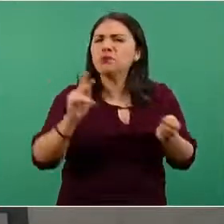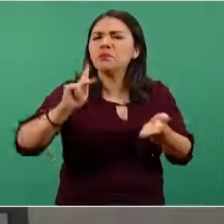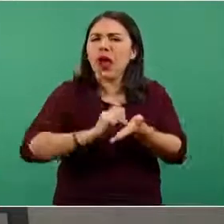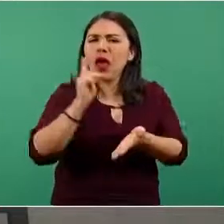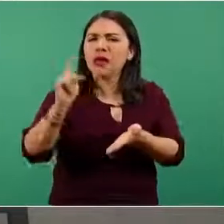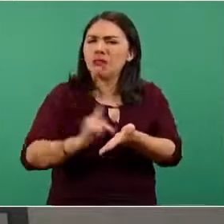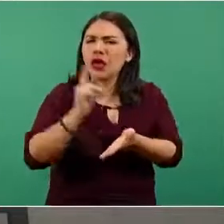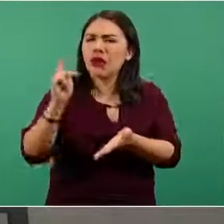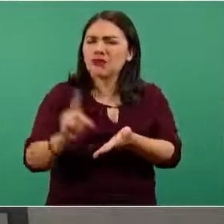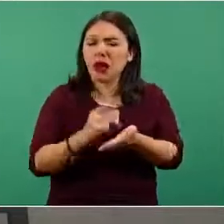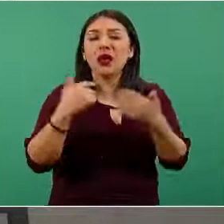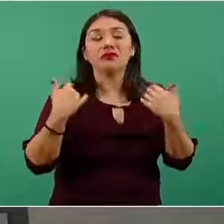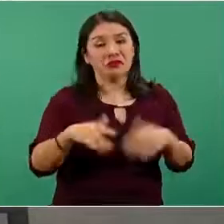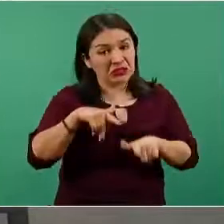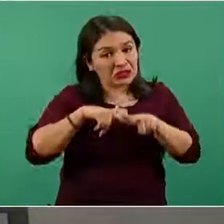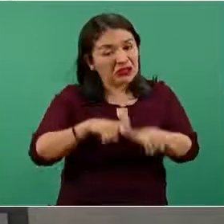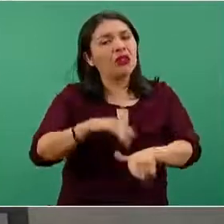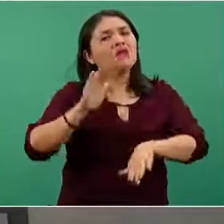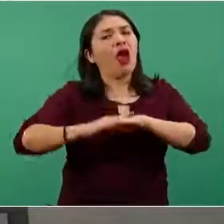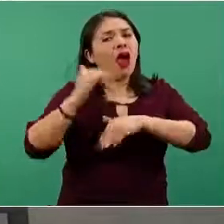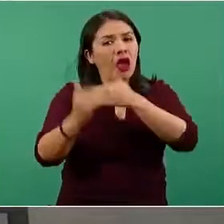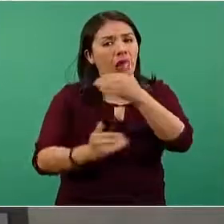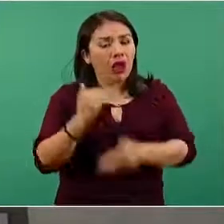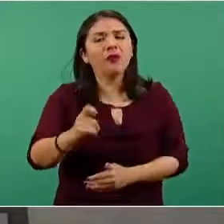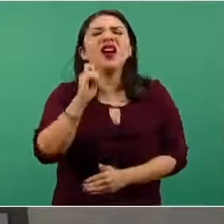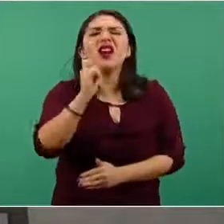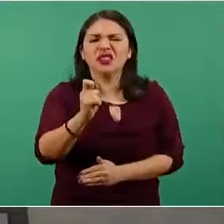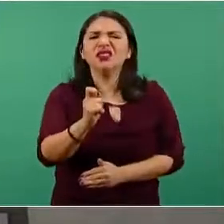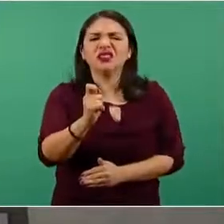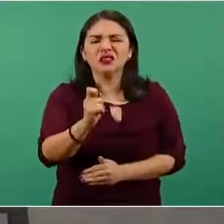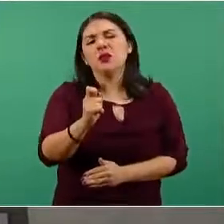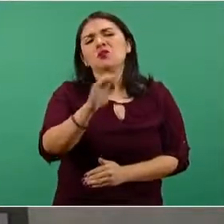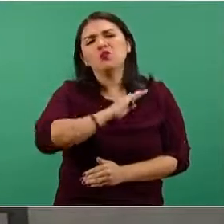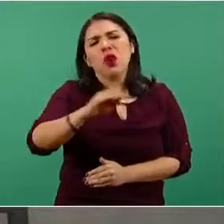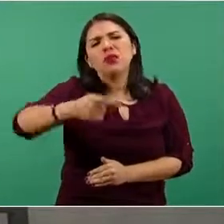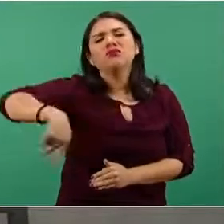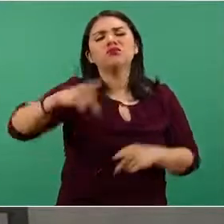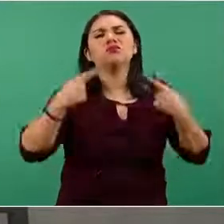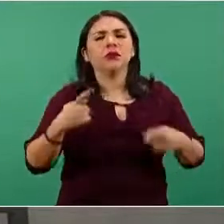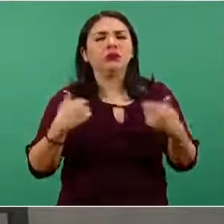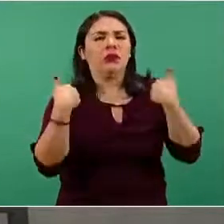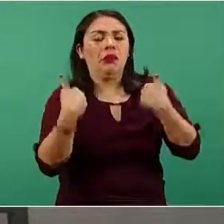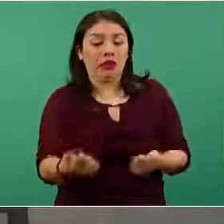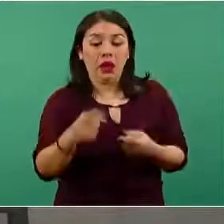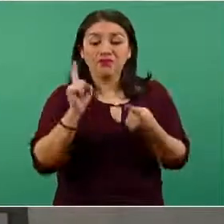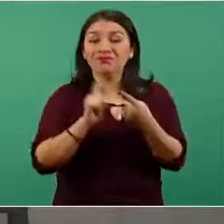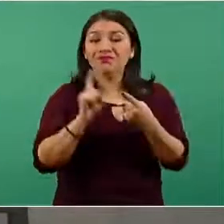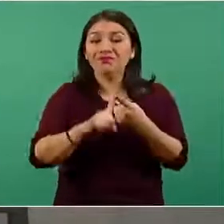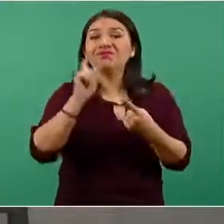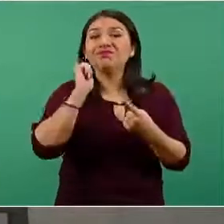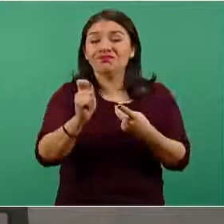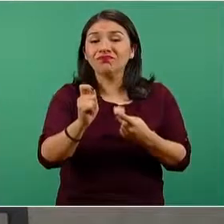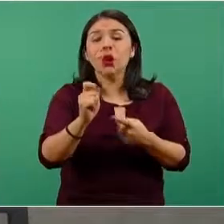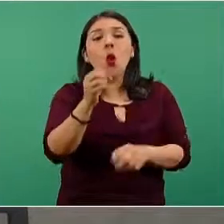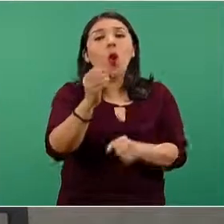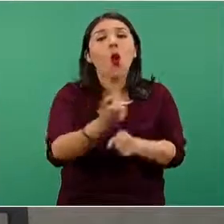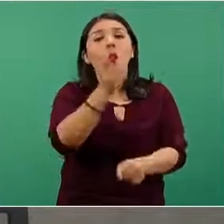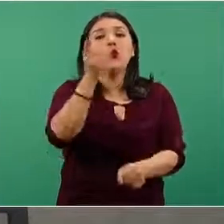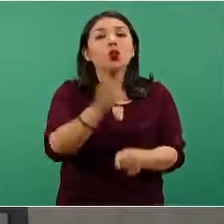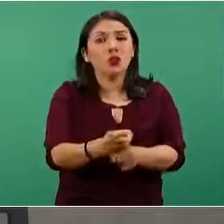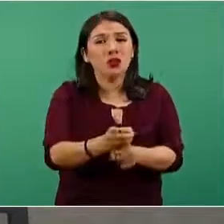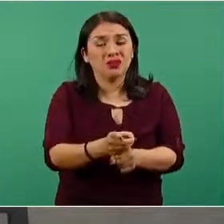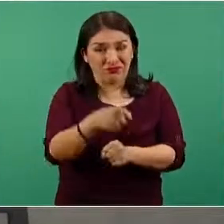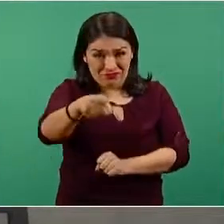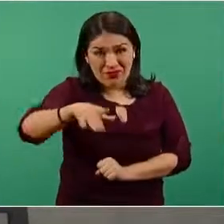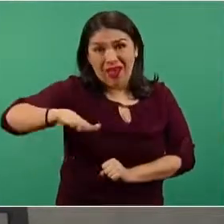veces y seguiremos comentando y que tienen una aplicación general. La primera tiene que ver con la oportunidad. Como usted